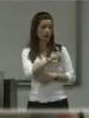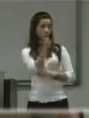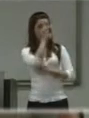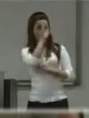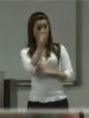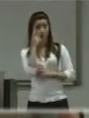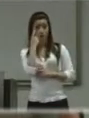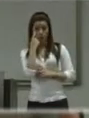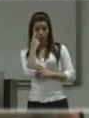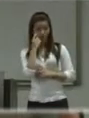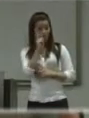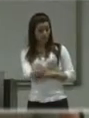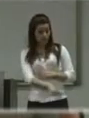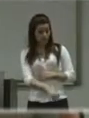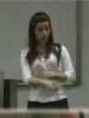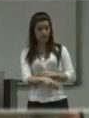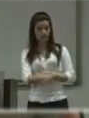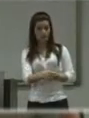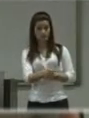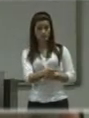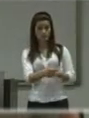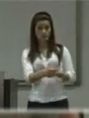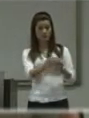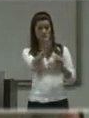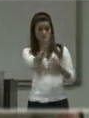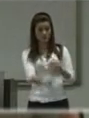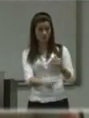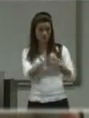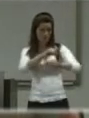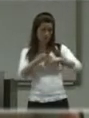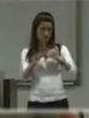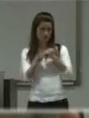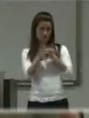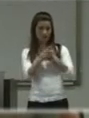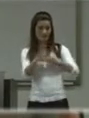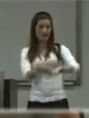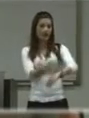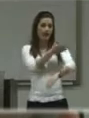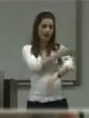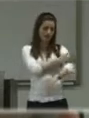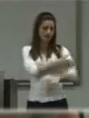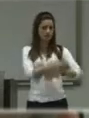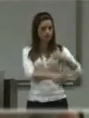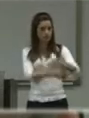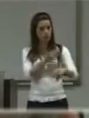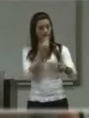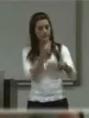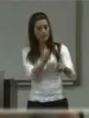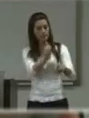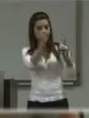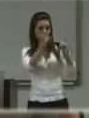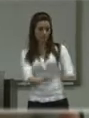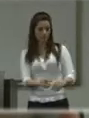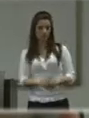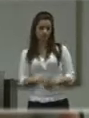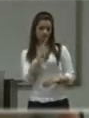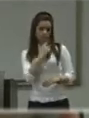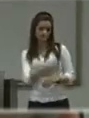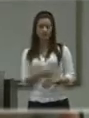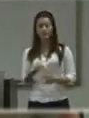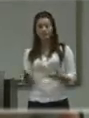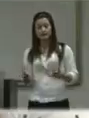debía garantizar el consentimiento informado en los procesos de esterilización de mujeres con discapacidad y que aprendiste en